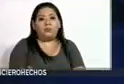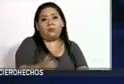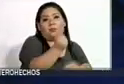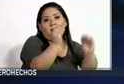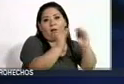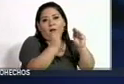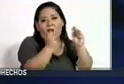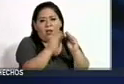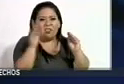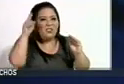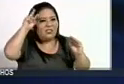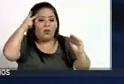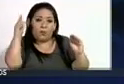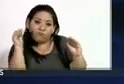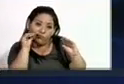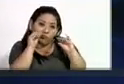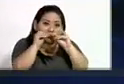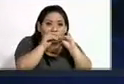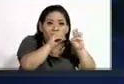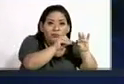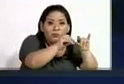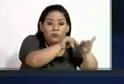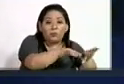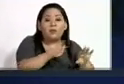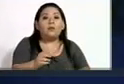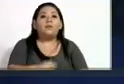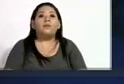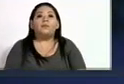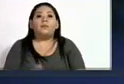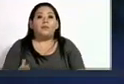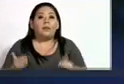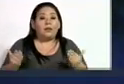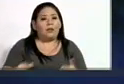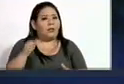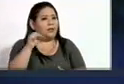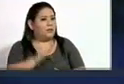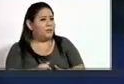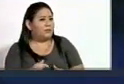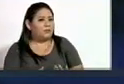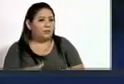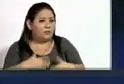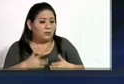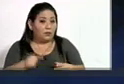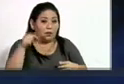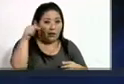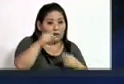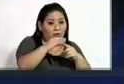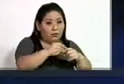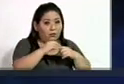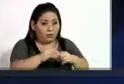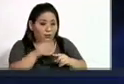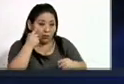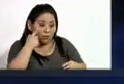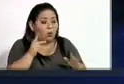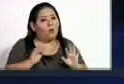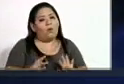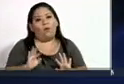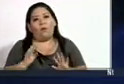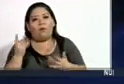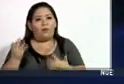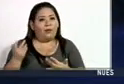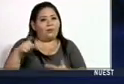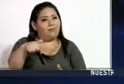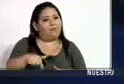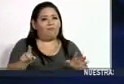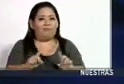está llevando el virus a sus casas en el momento de que haya una diseminación bastante exclusiva, digamos, dentro de la población y ojalá no pase eso,